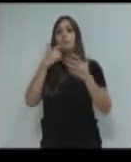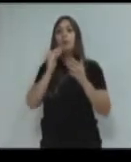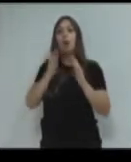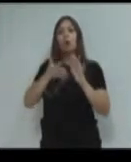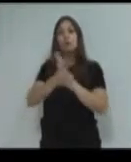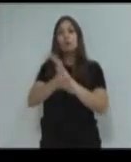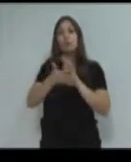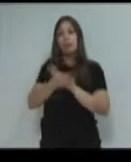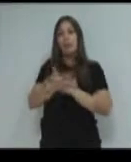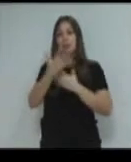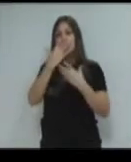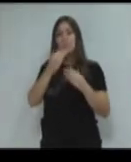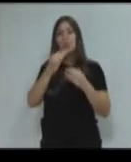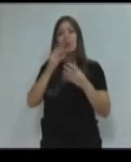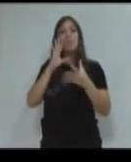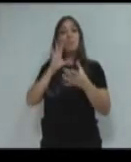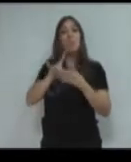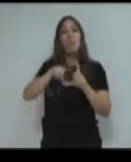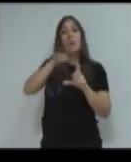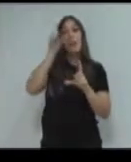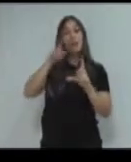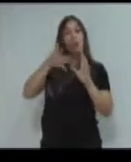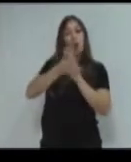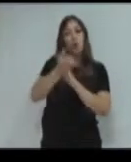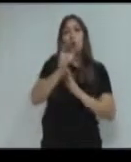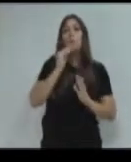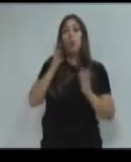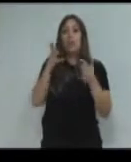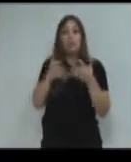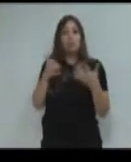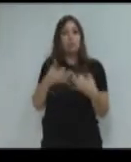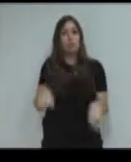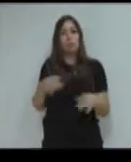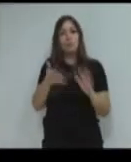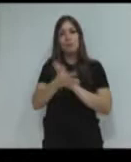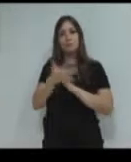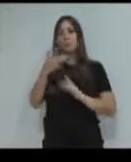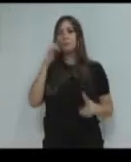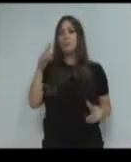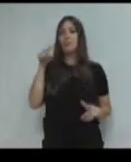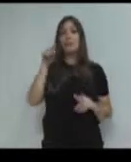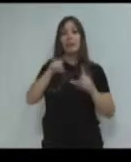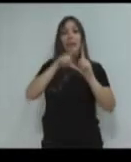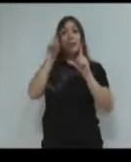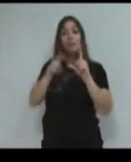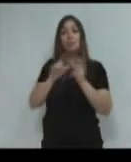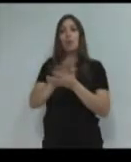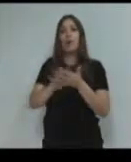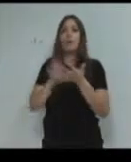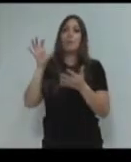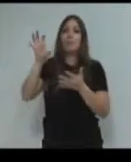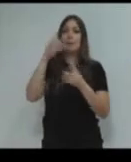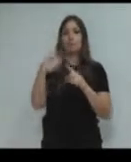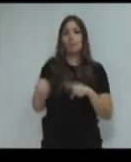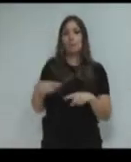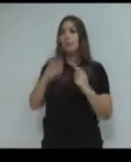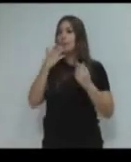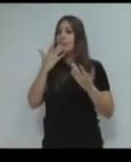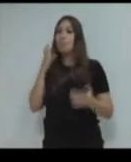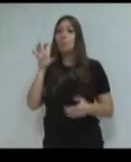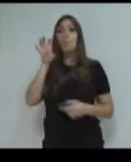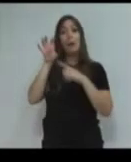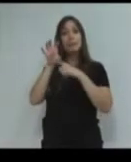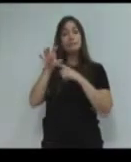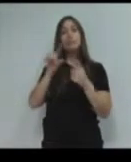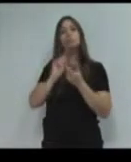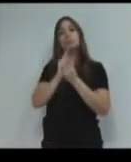aquí se está mostrando la evolución de diferentes países, en el cual aquí se produce un incremento que va de tal a tal en tal país, de aquí de tal a tal en tal país,